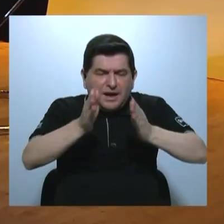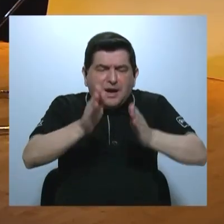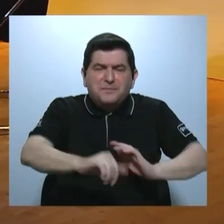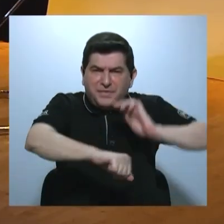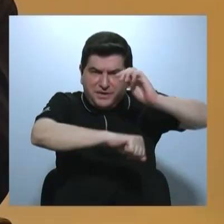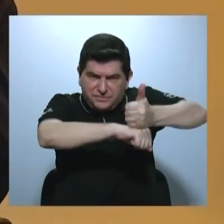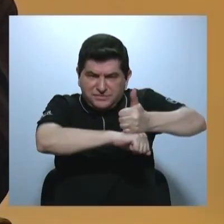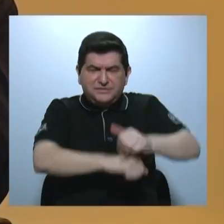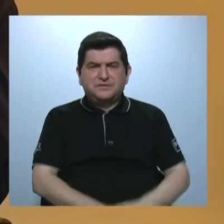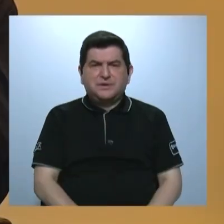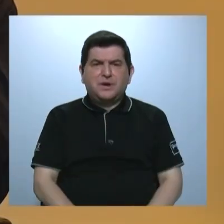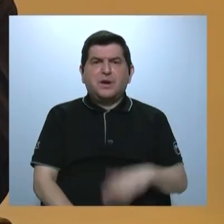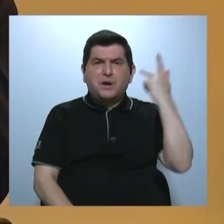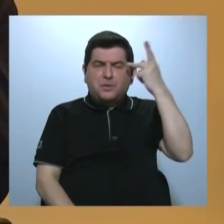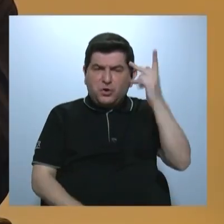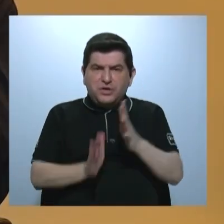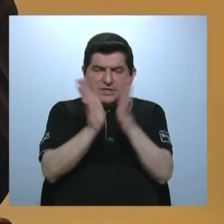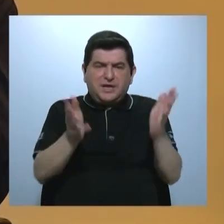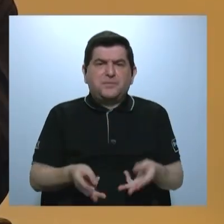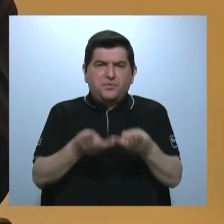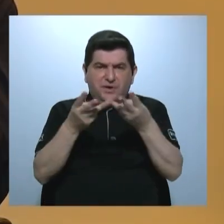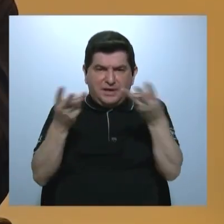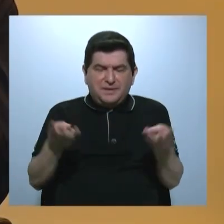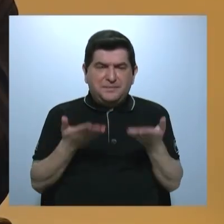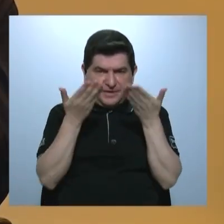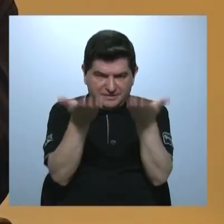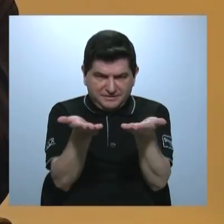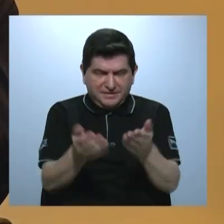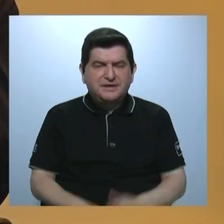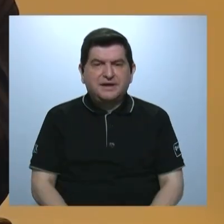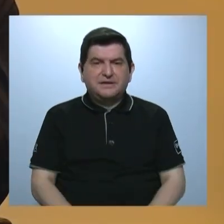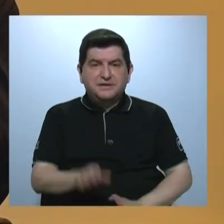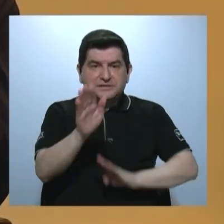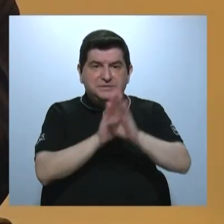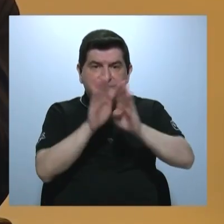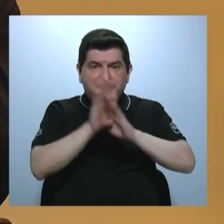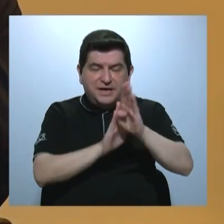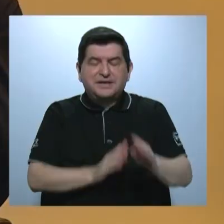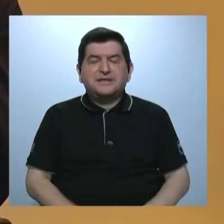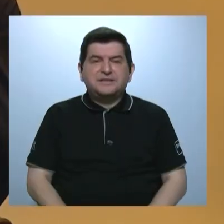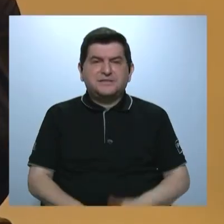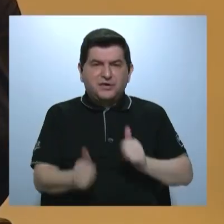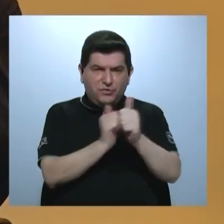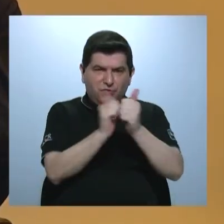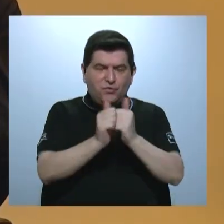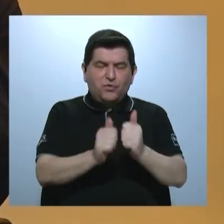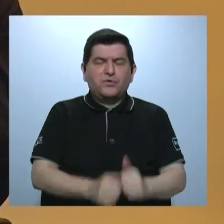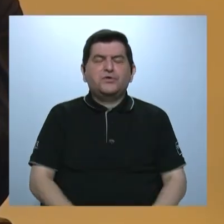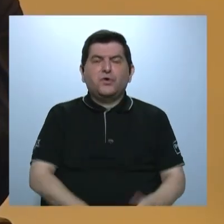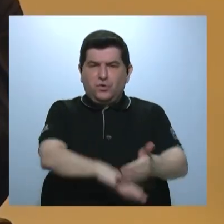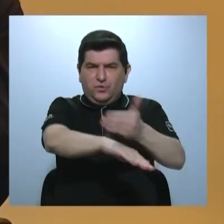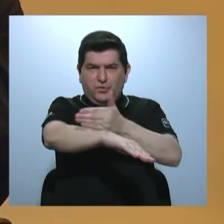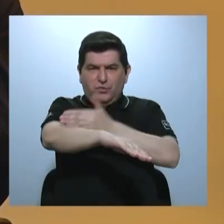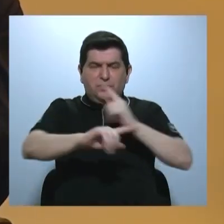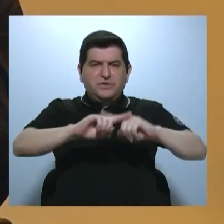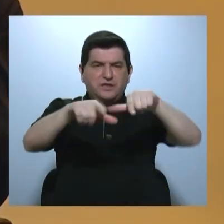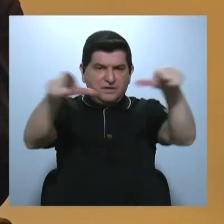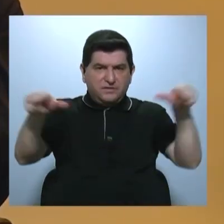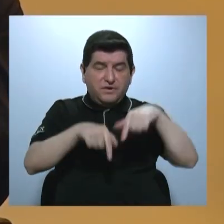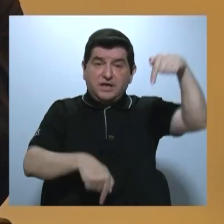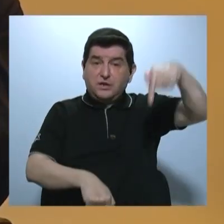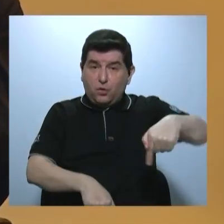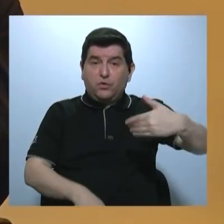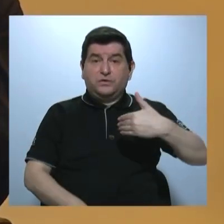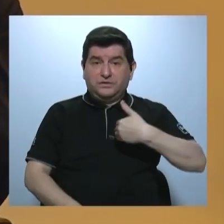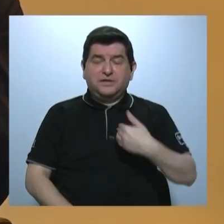insumos para la elaboración de política pública para tratar de mejorar el desarrollo competitivo de algunos territorios, que por cierto no lo mencioné. Hoy por hoy